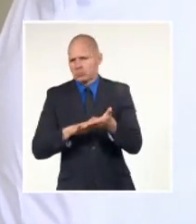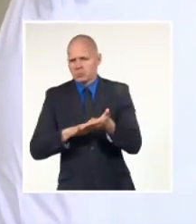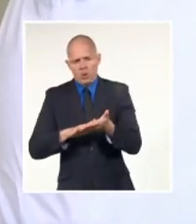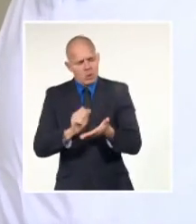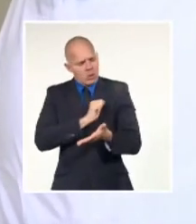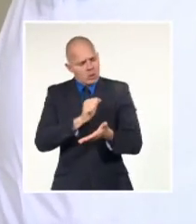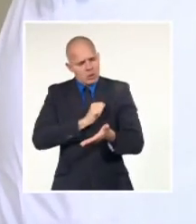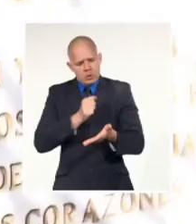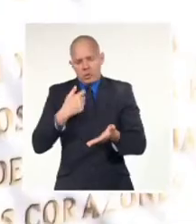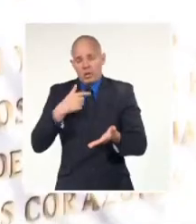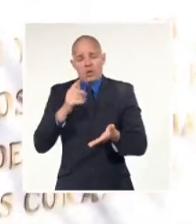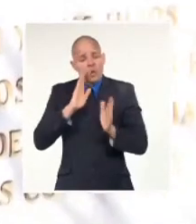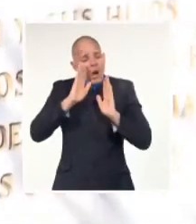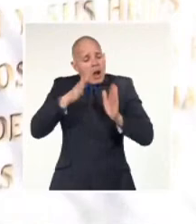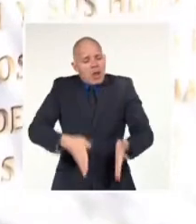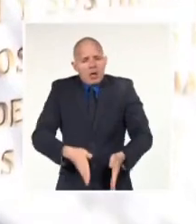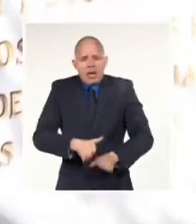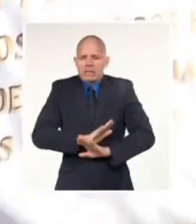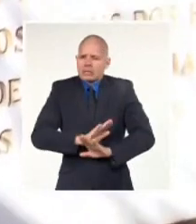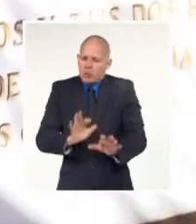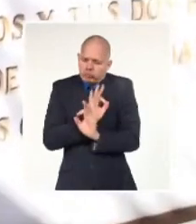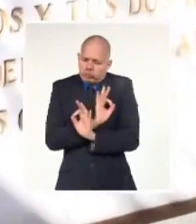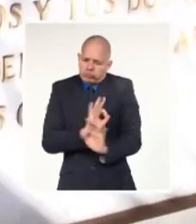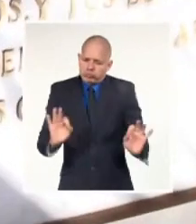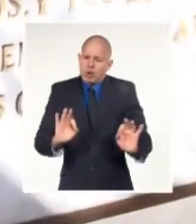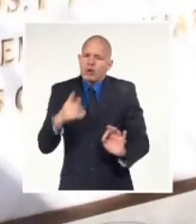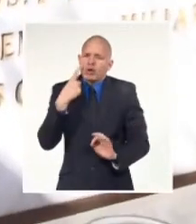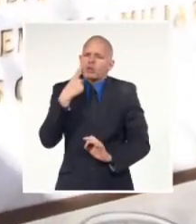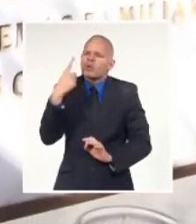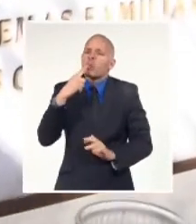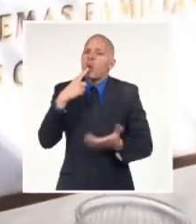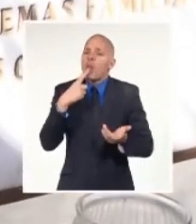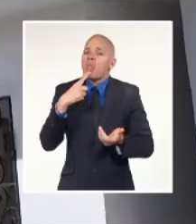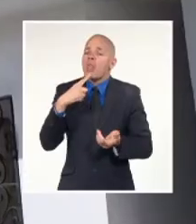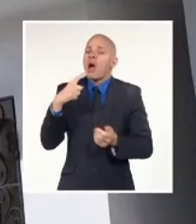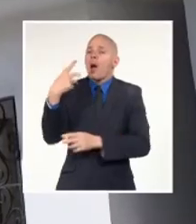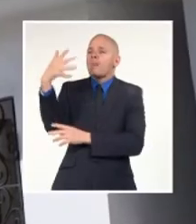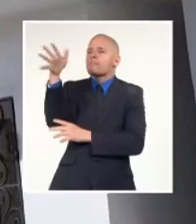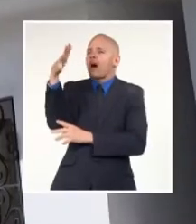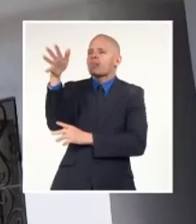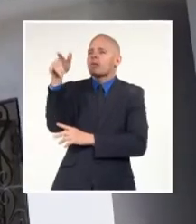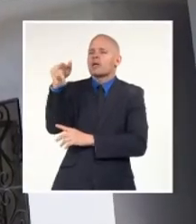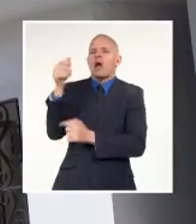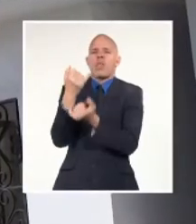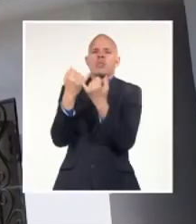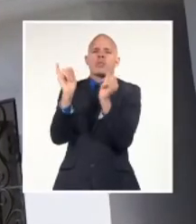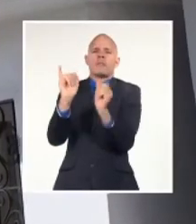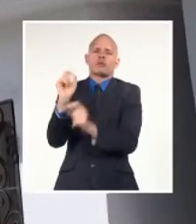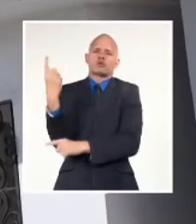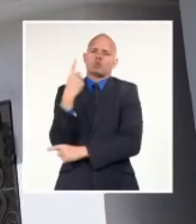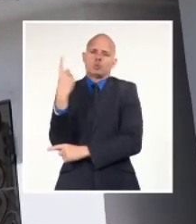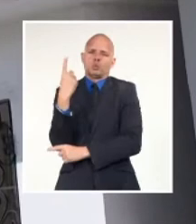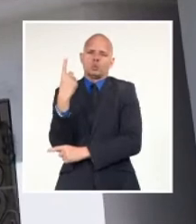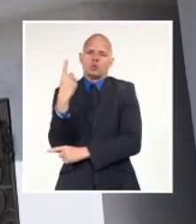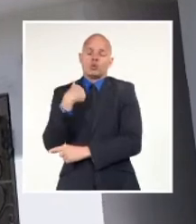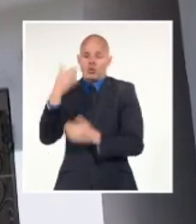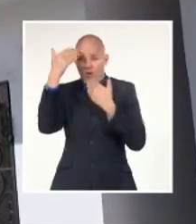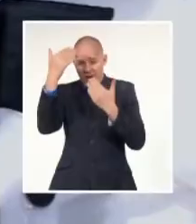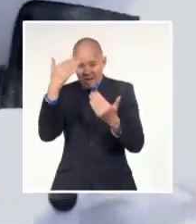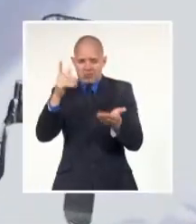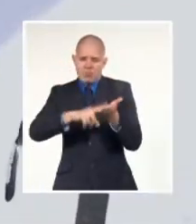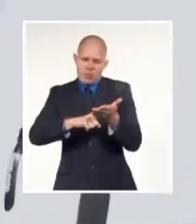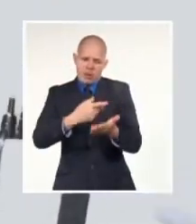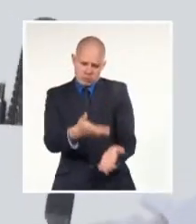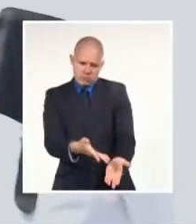muera, flotando esté nuestra bandera sola. Gracias, mi viejo.